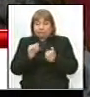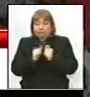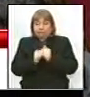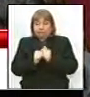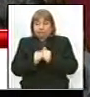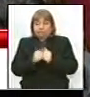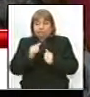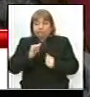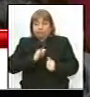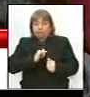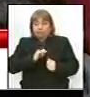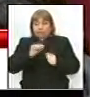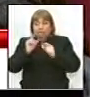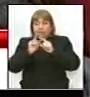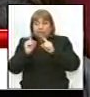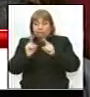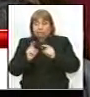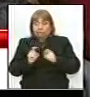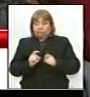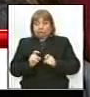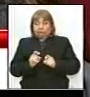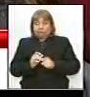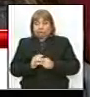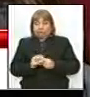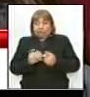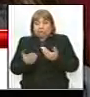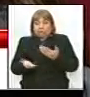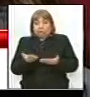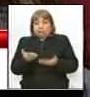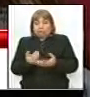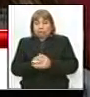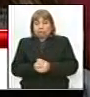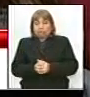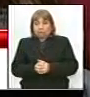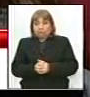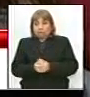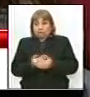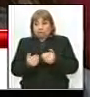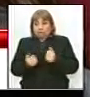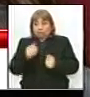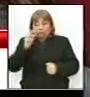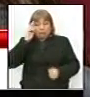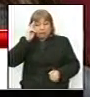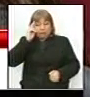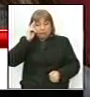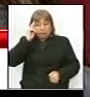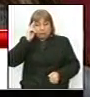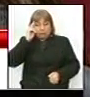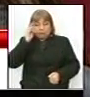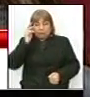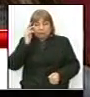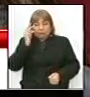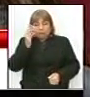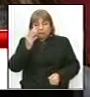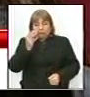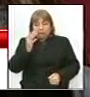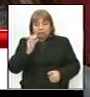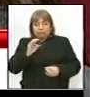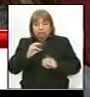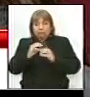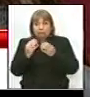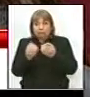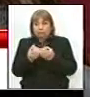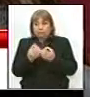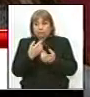y yo la pregunta que hice en la subcomisión dije oiga cuál es la razón por la que ahora la comisión considera